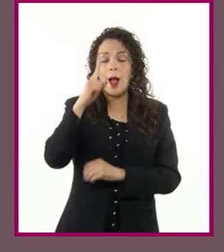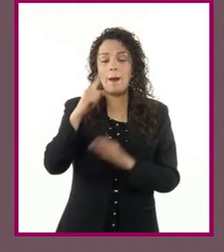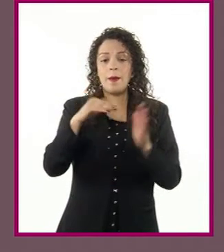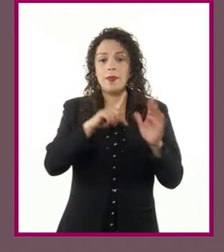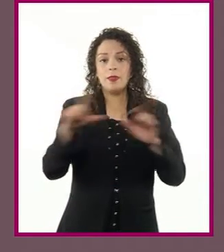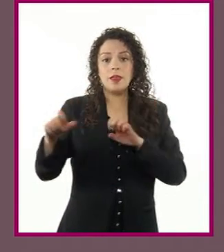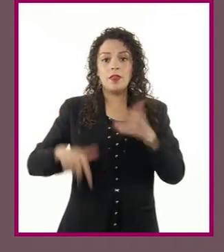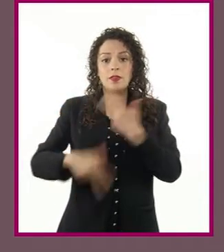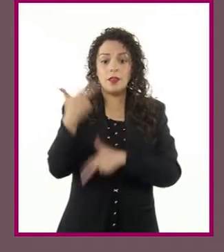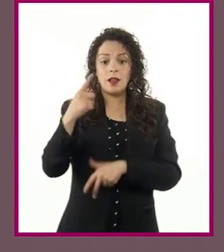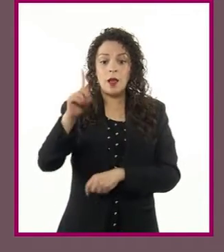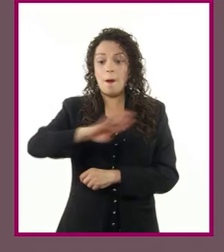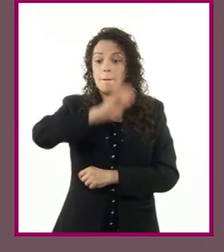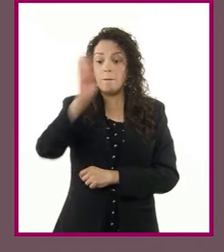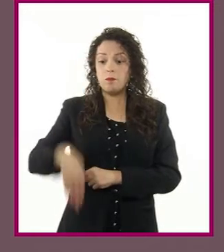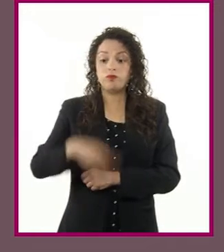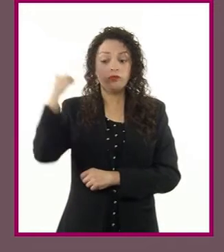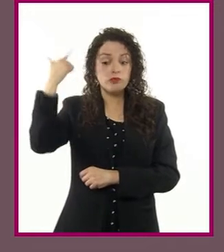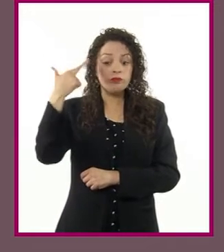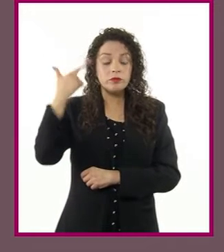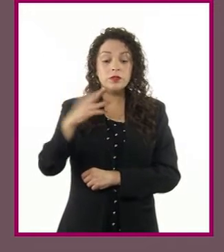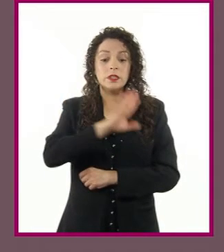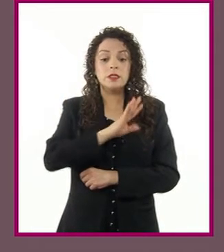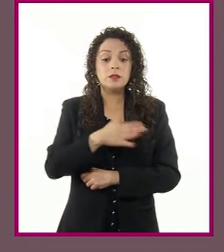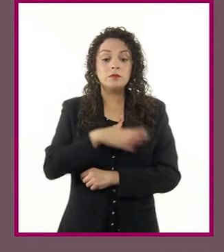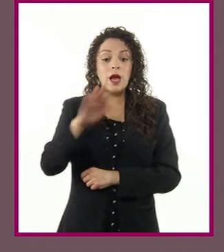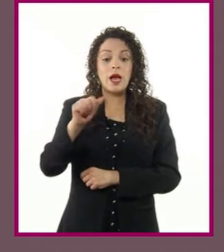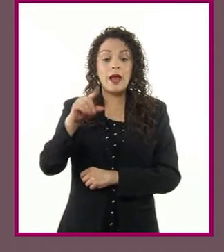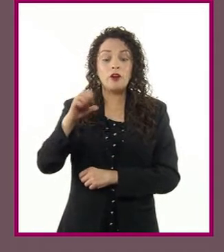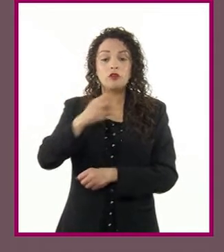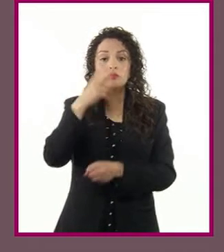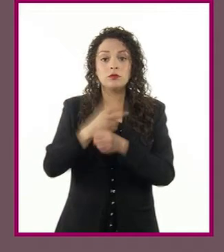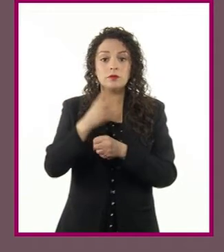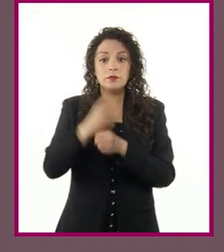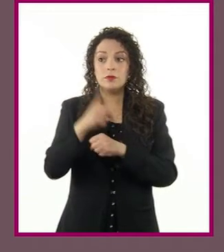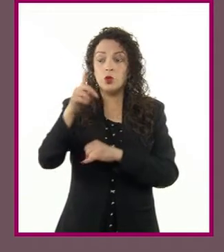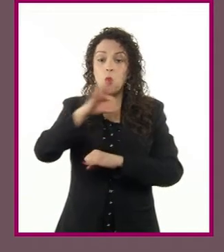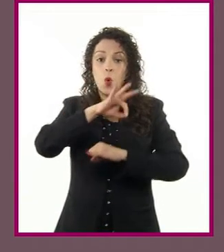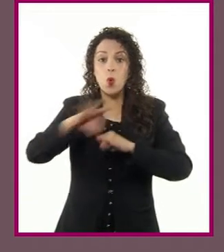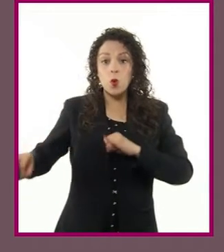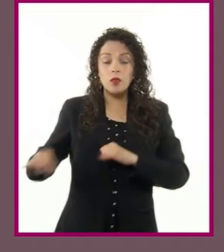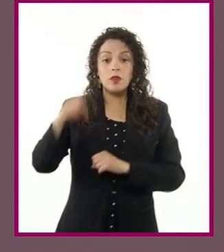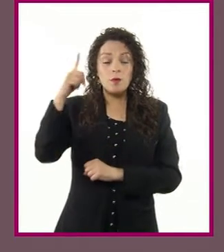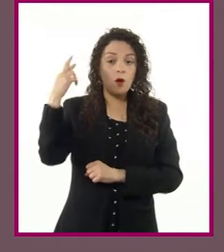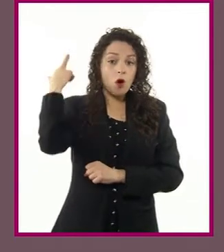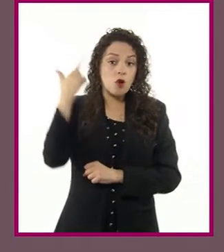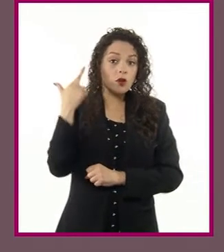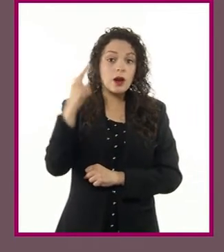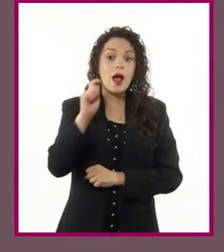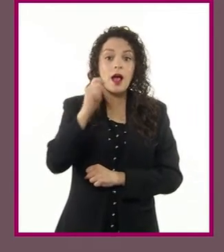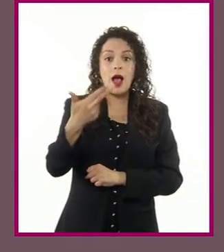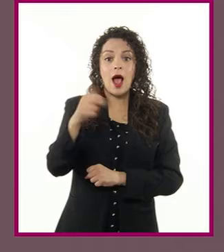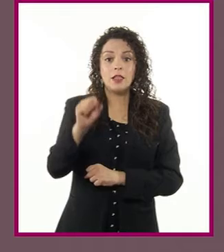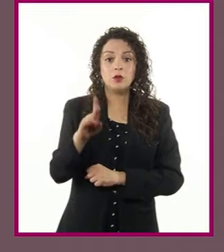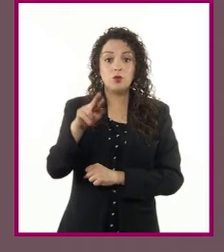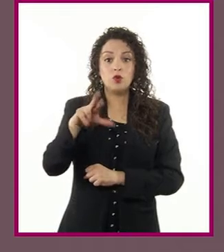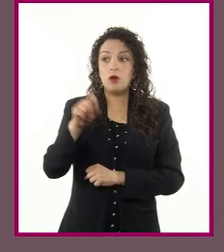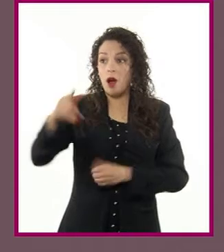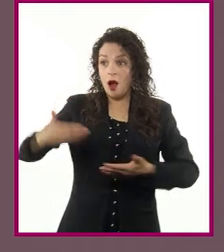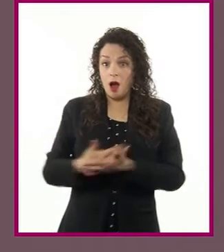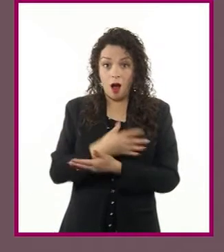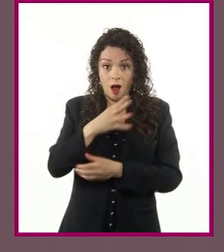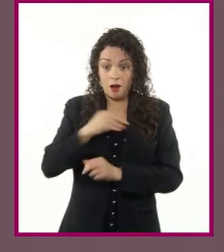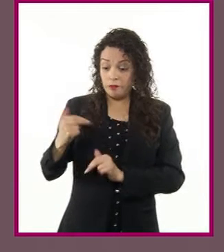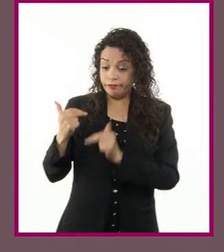muerte del rey de España, Carlos II, último monarca Habsburgo, quien no dejó descendientes directos, por lo